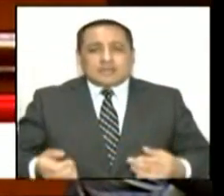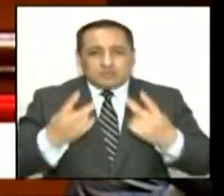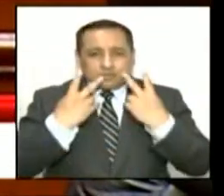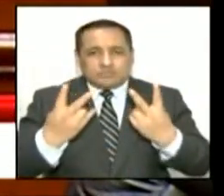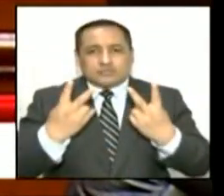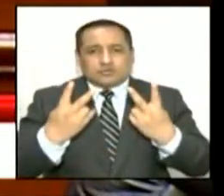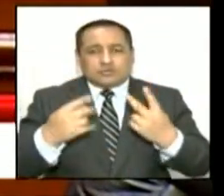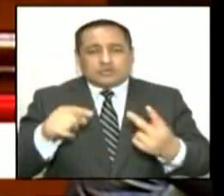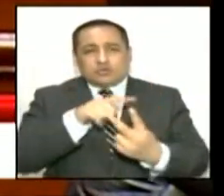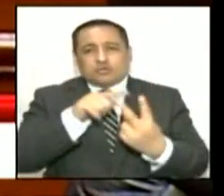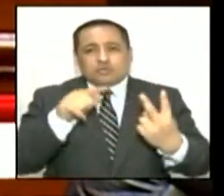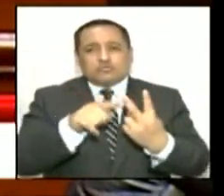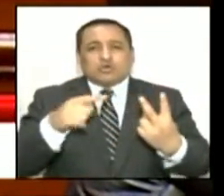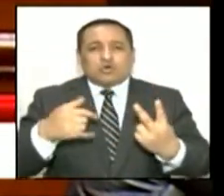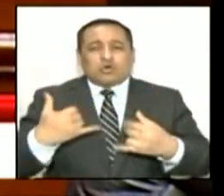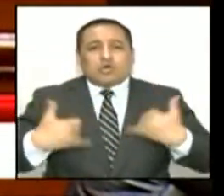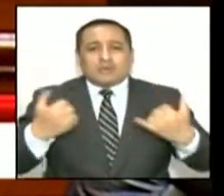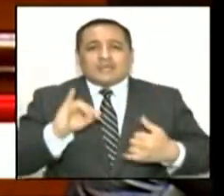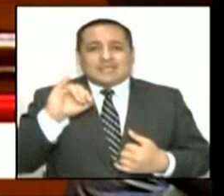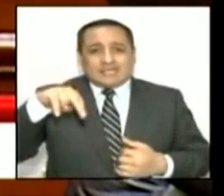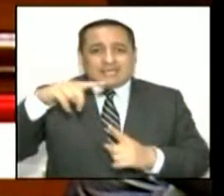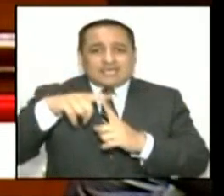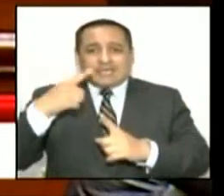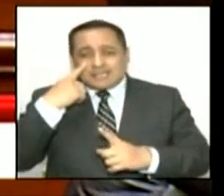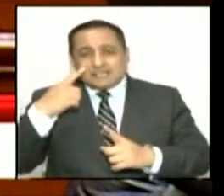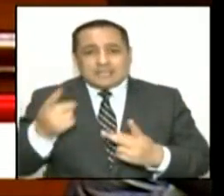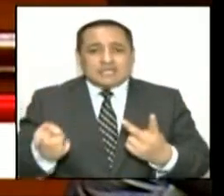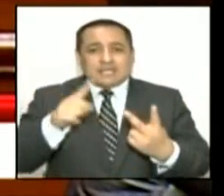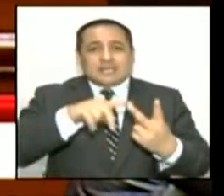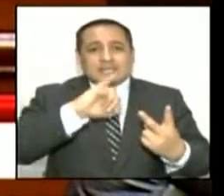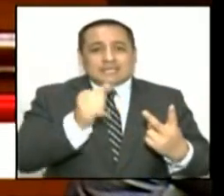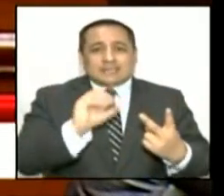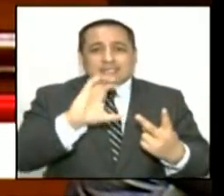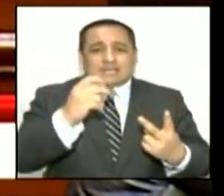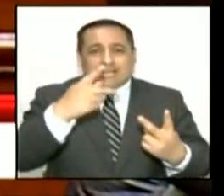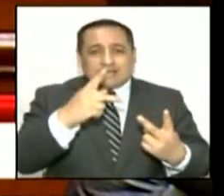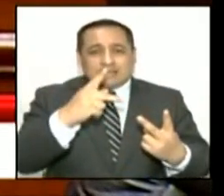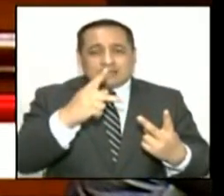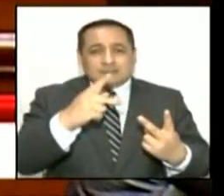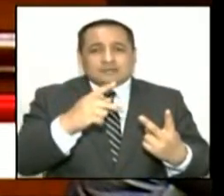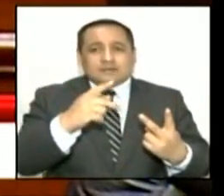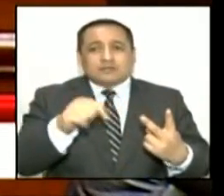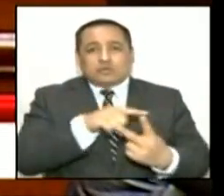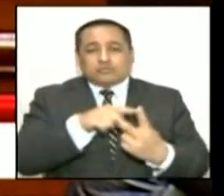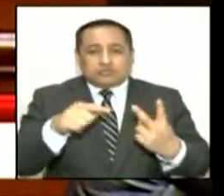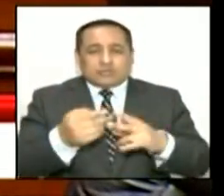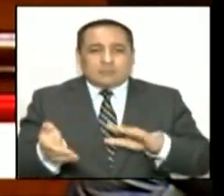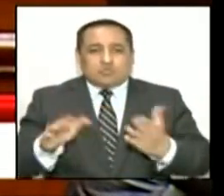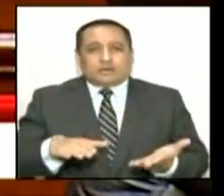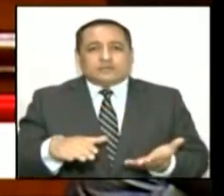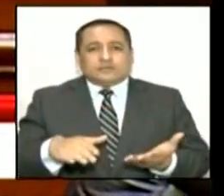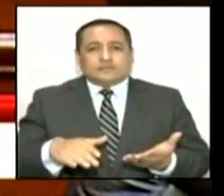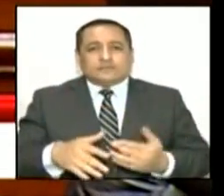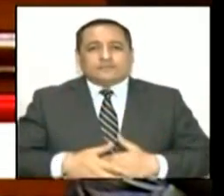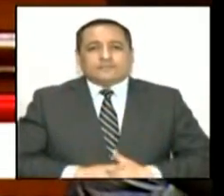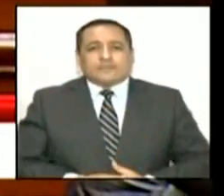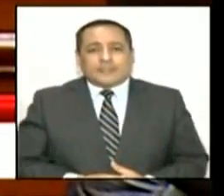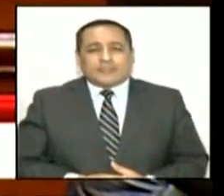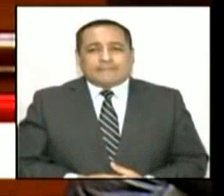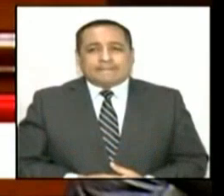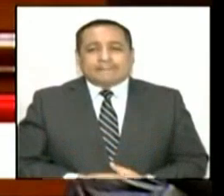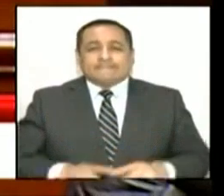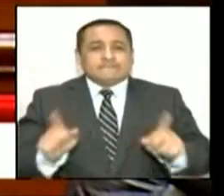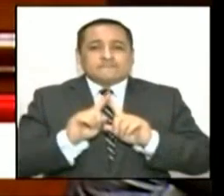que estos dos jóvenes, Inti Sotelo y Jack Bryan Pintado, han fallecido.